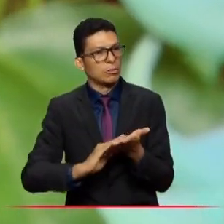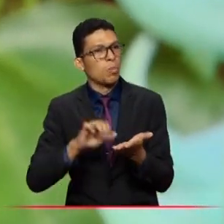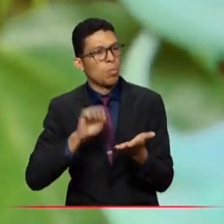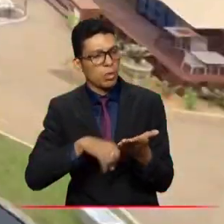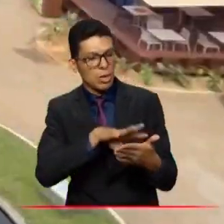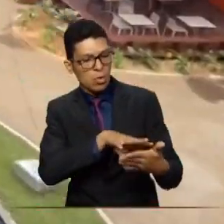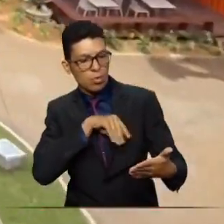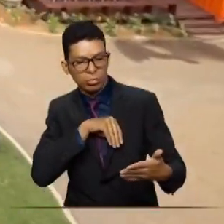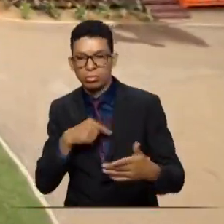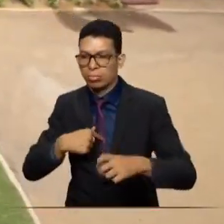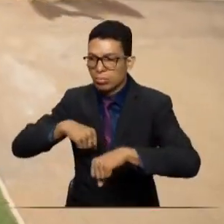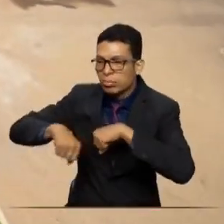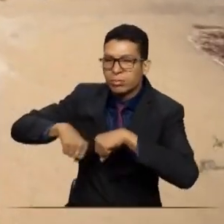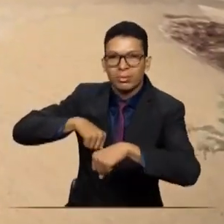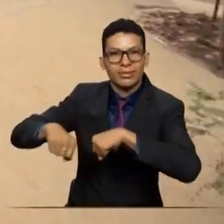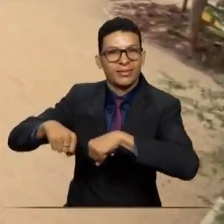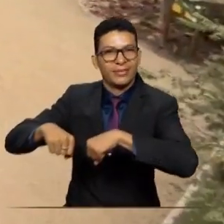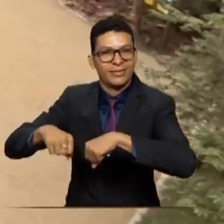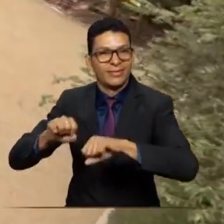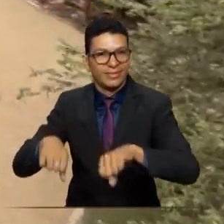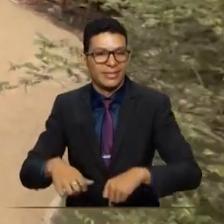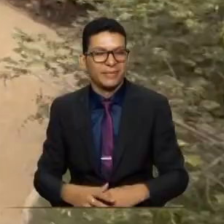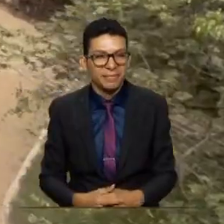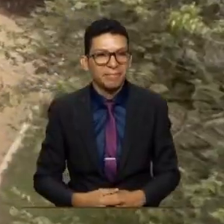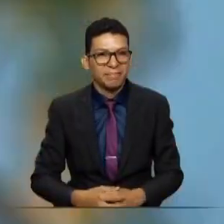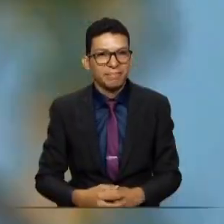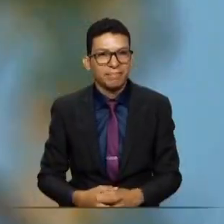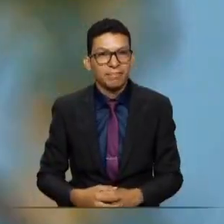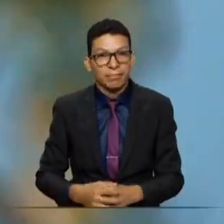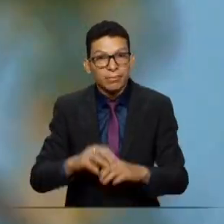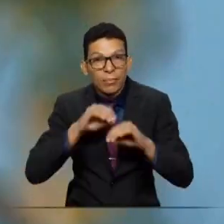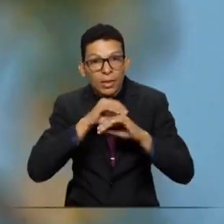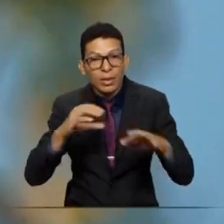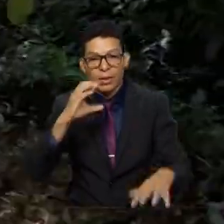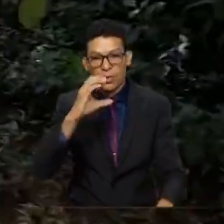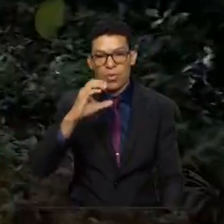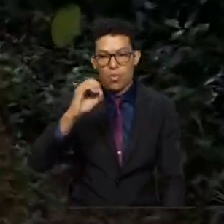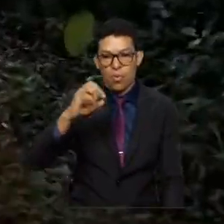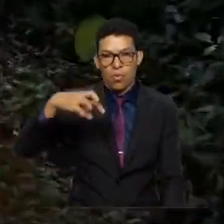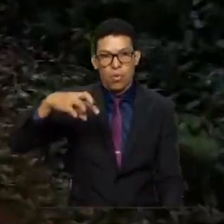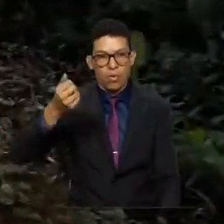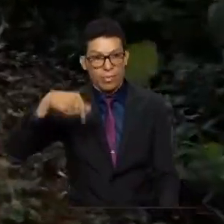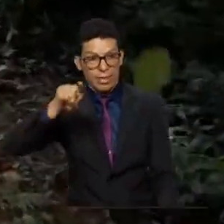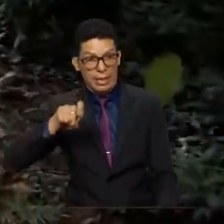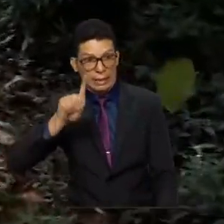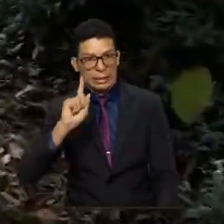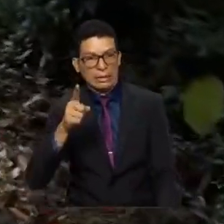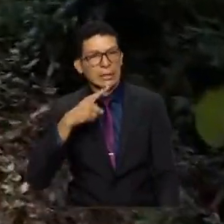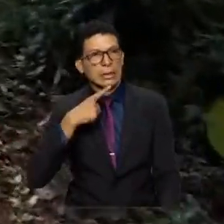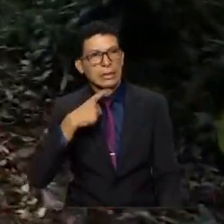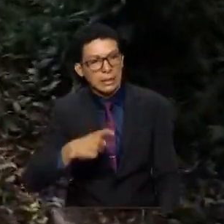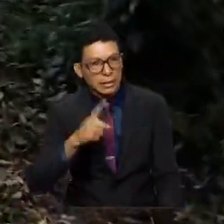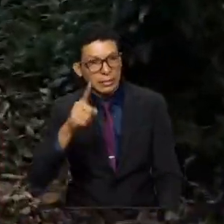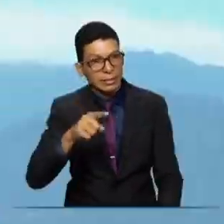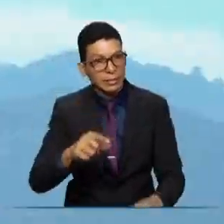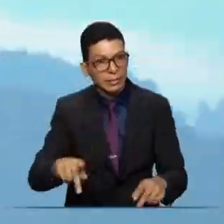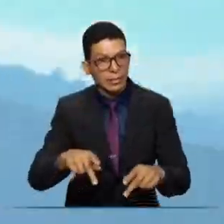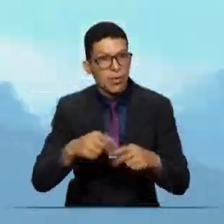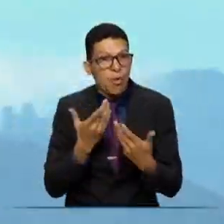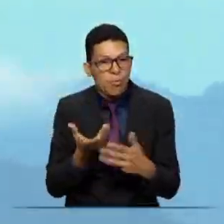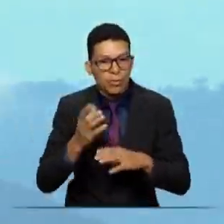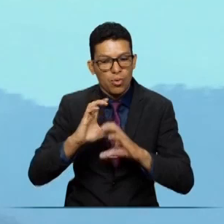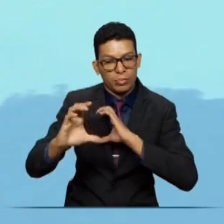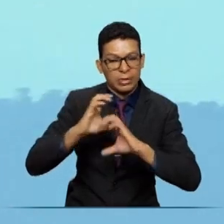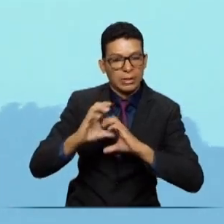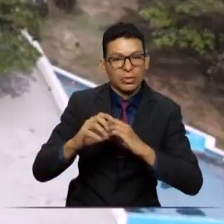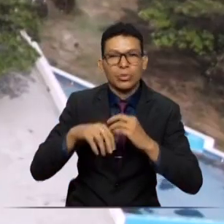puedan aportar a esas mismas soluciones. El cubrimiento de la COP16 plantea desde ya un reto a la prensa, y es así como, además de